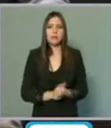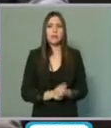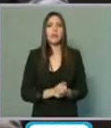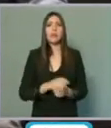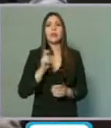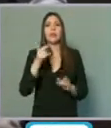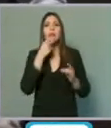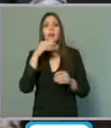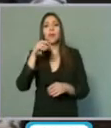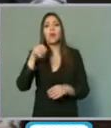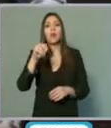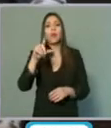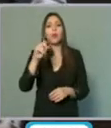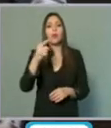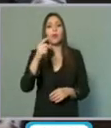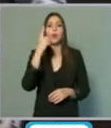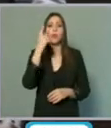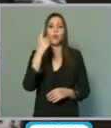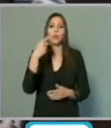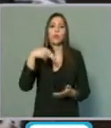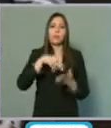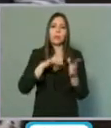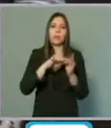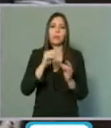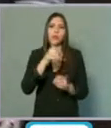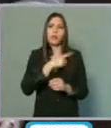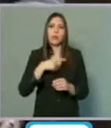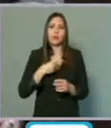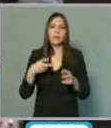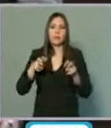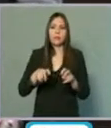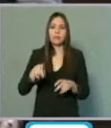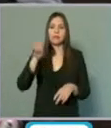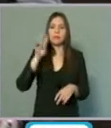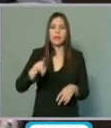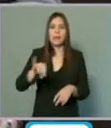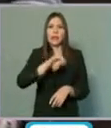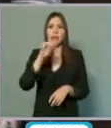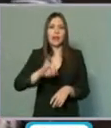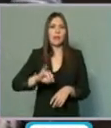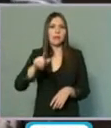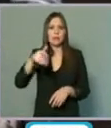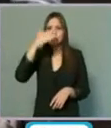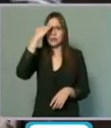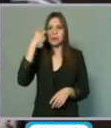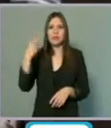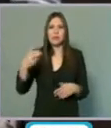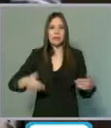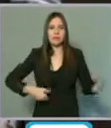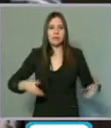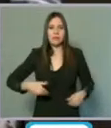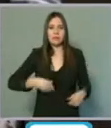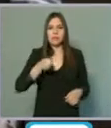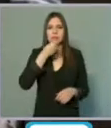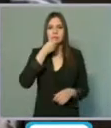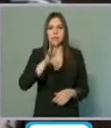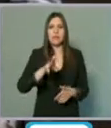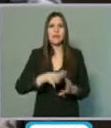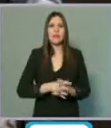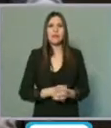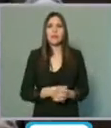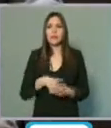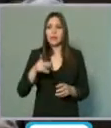es de uno, no tendría que haber otro, ¿no? Exacto. Entonces, bueno, a mí me sorprendió, yo no había visto este tipo de montajes. O sea, el de al